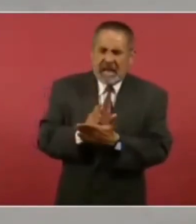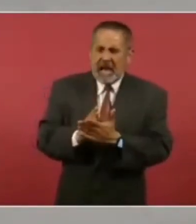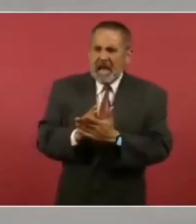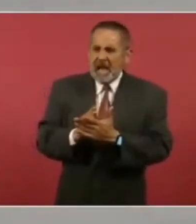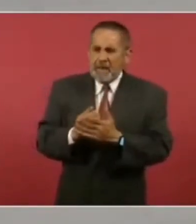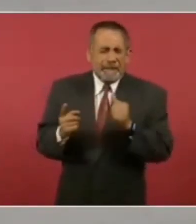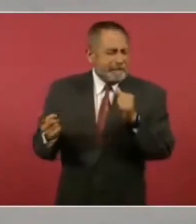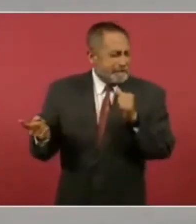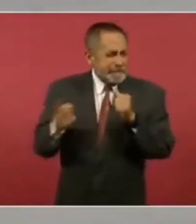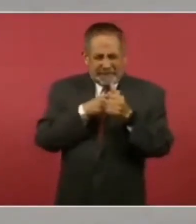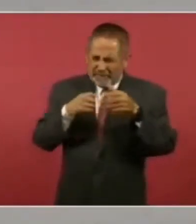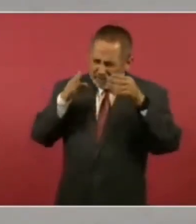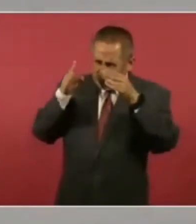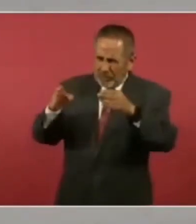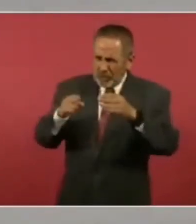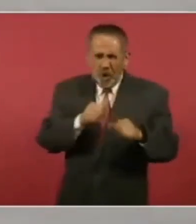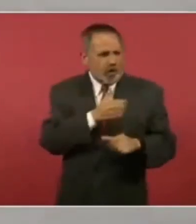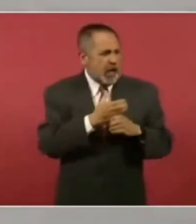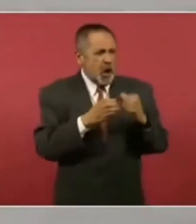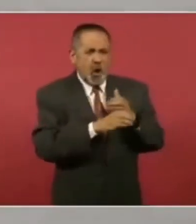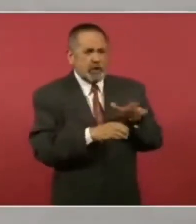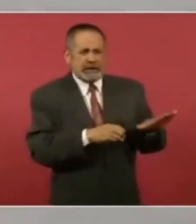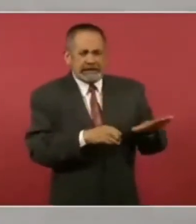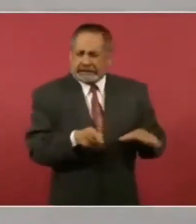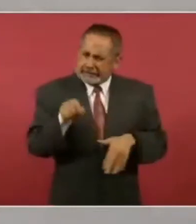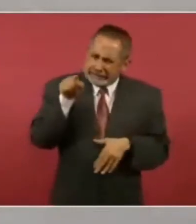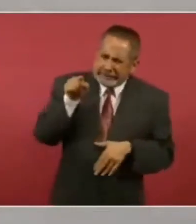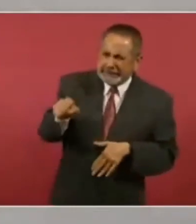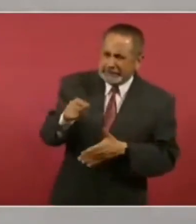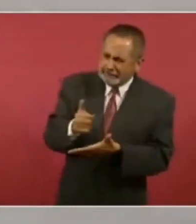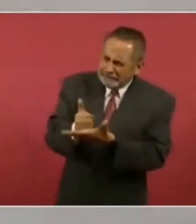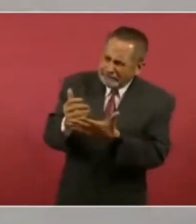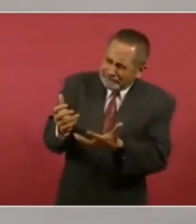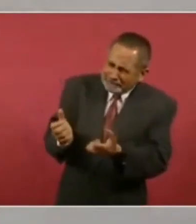los intereses. Y sostenía: